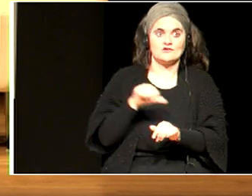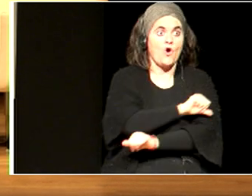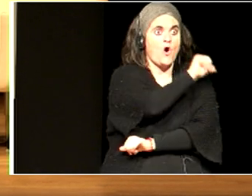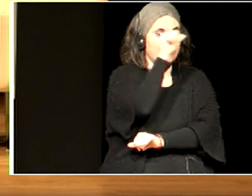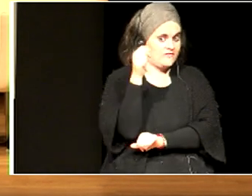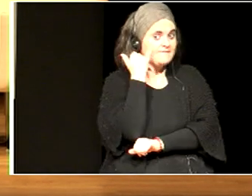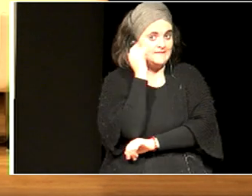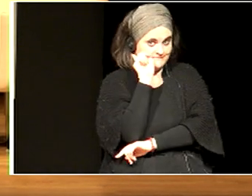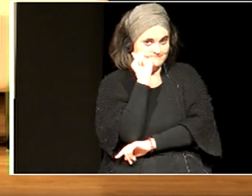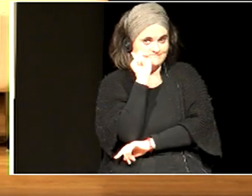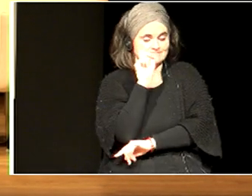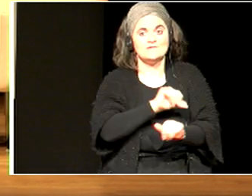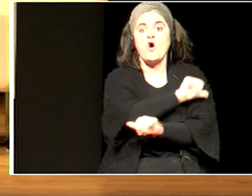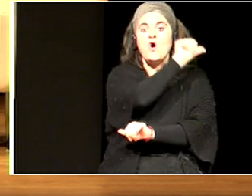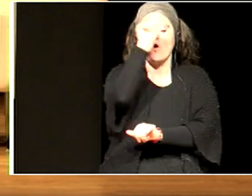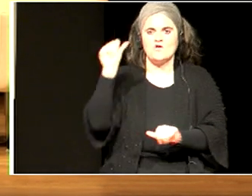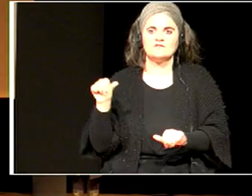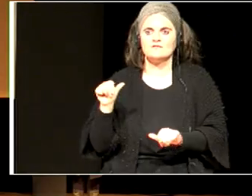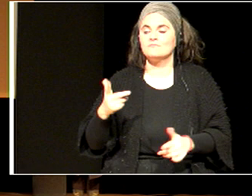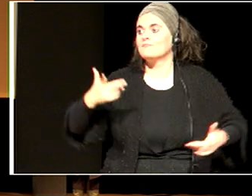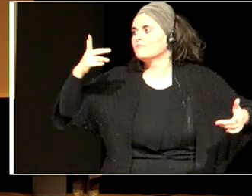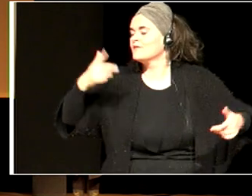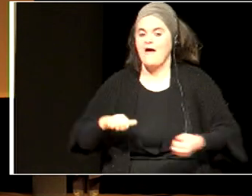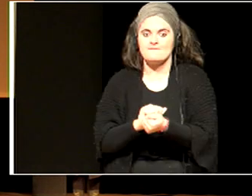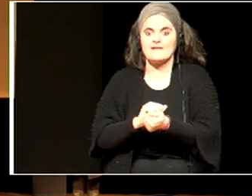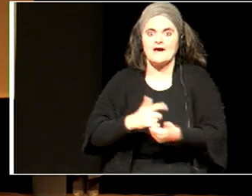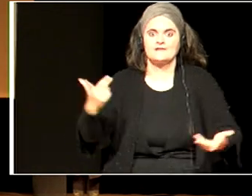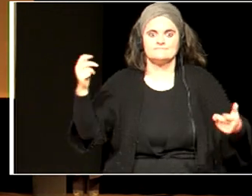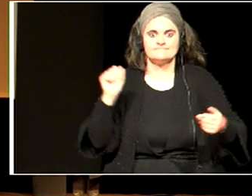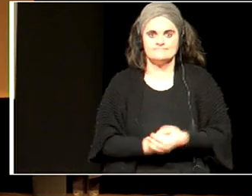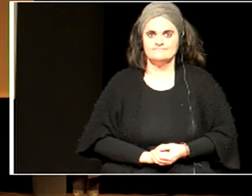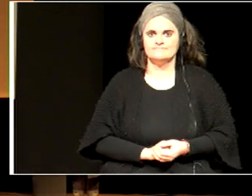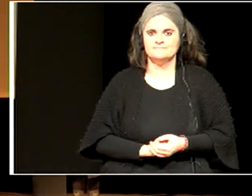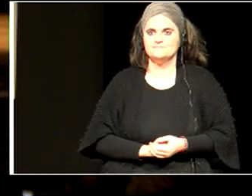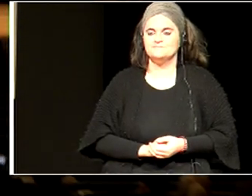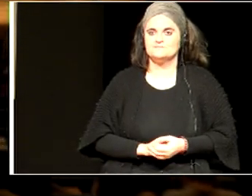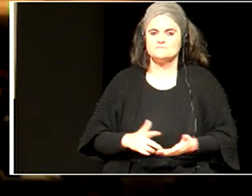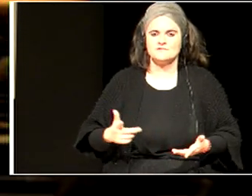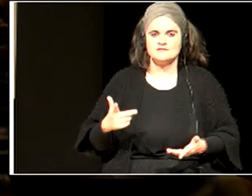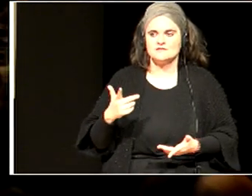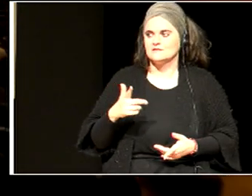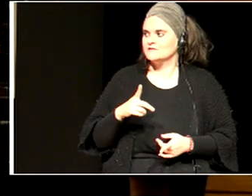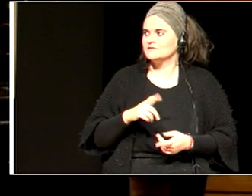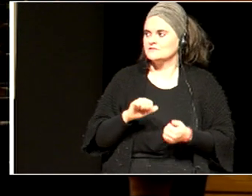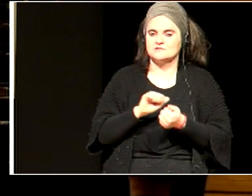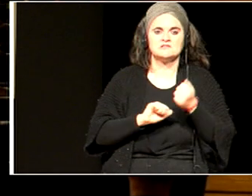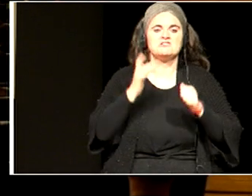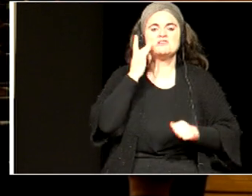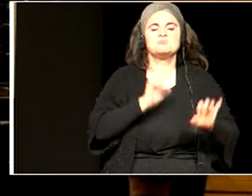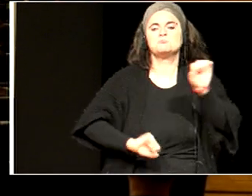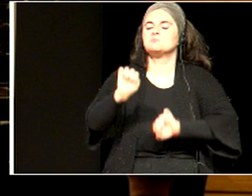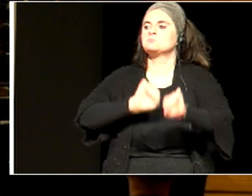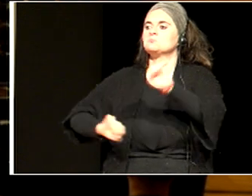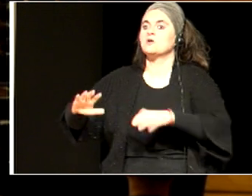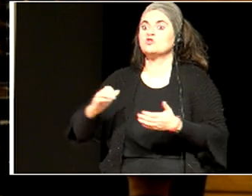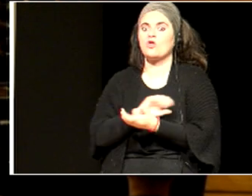chavala pues se pone a fregar y raspones por un raspón se lo deja como los